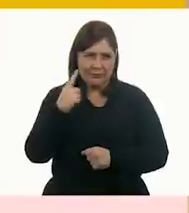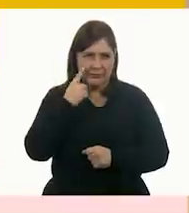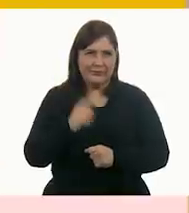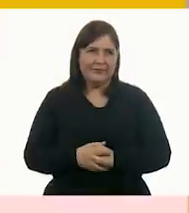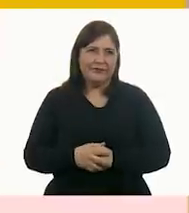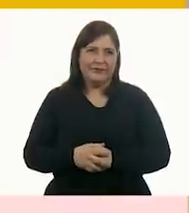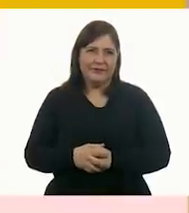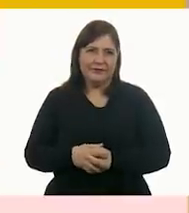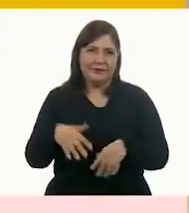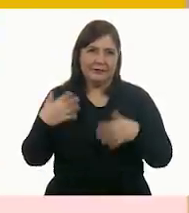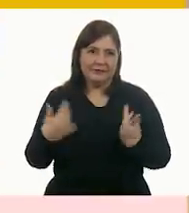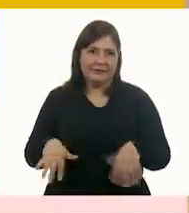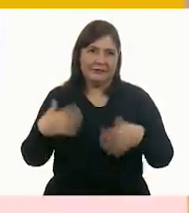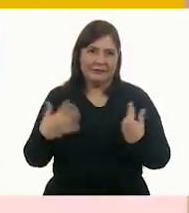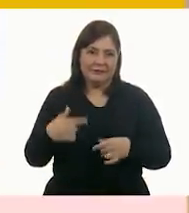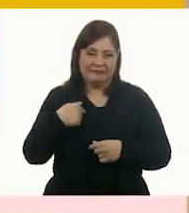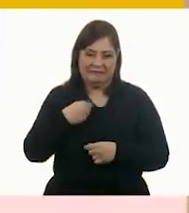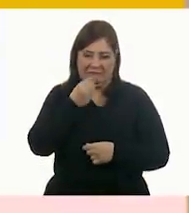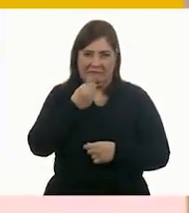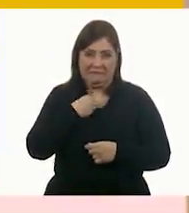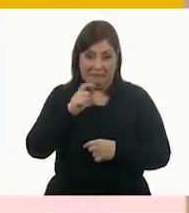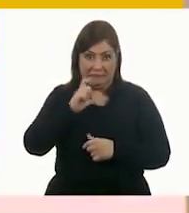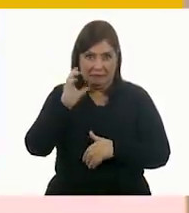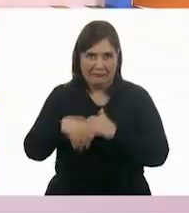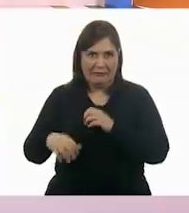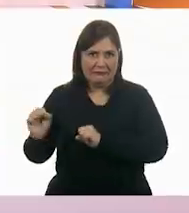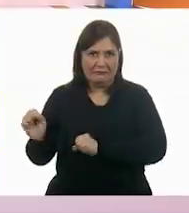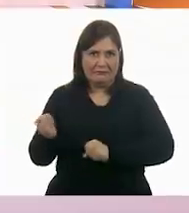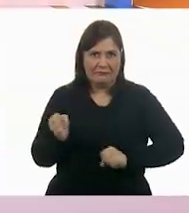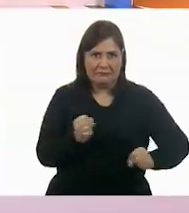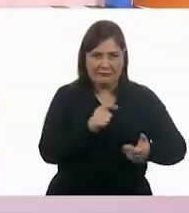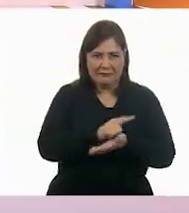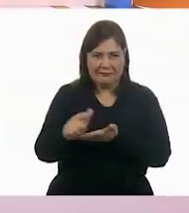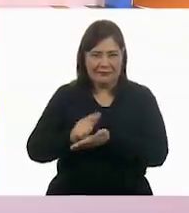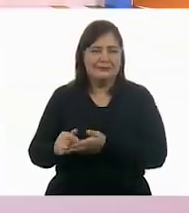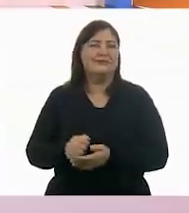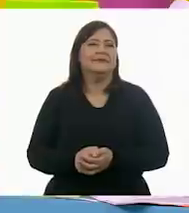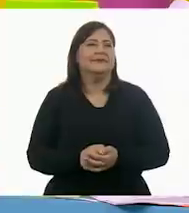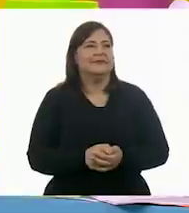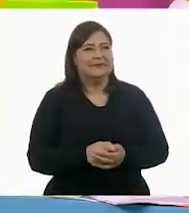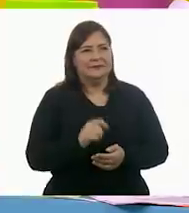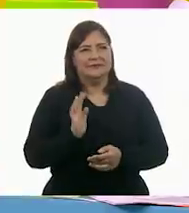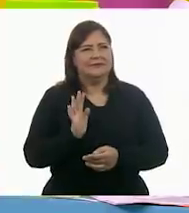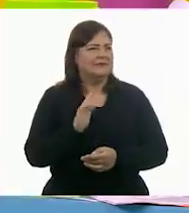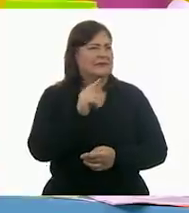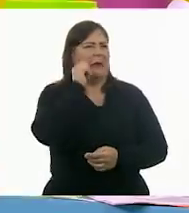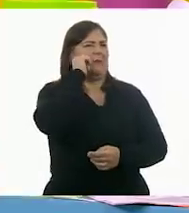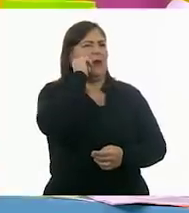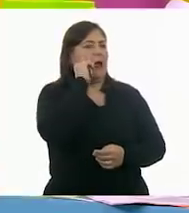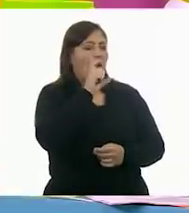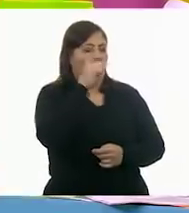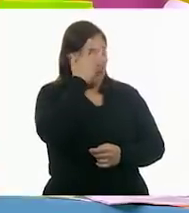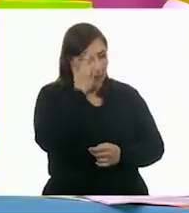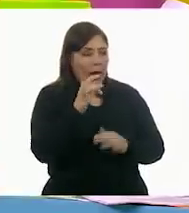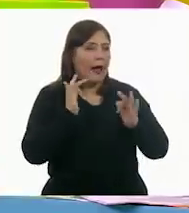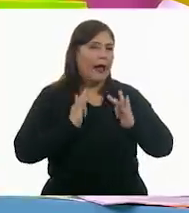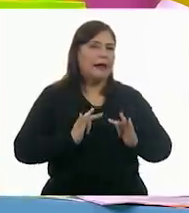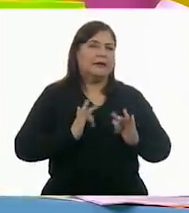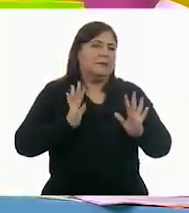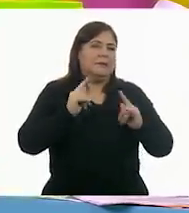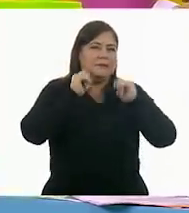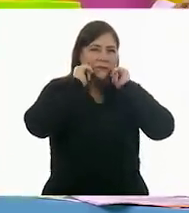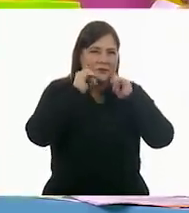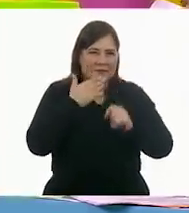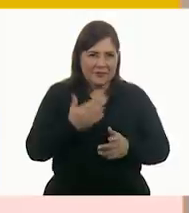creo que nos van a poner a barrer, Mariana. Pero bueno, maestra, ya después de la magia y de la calma, con eso todo gusto uno barre. Ahí